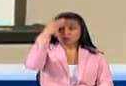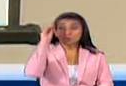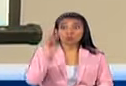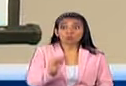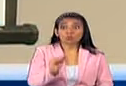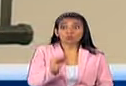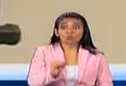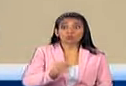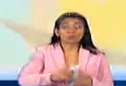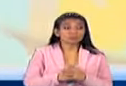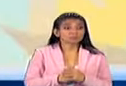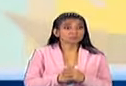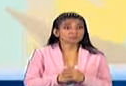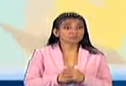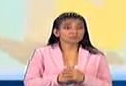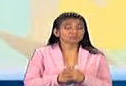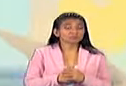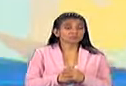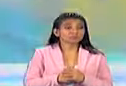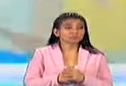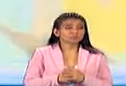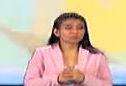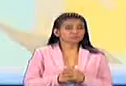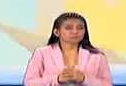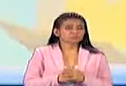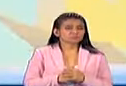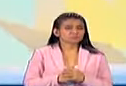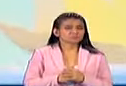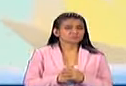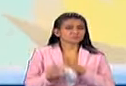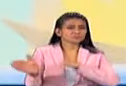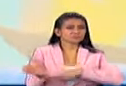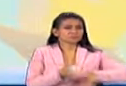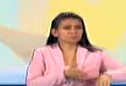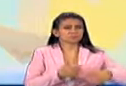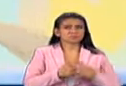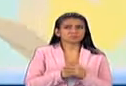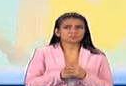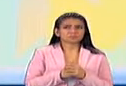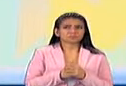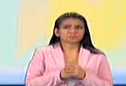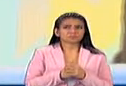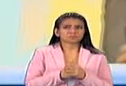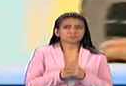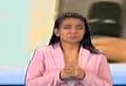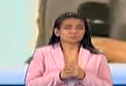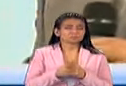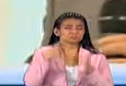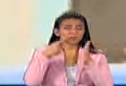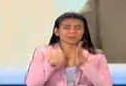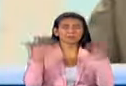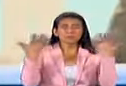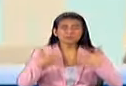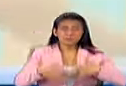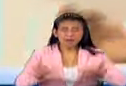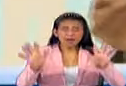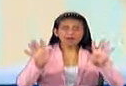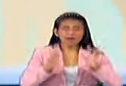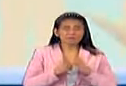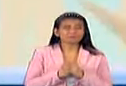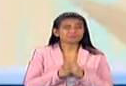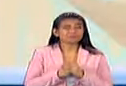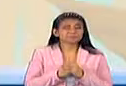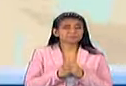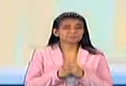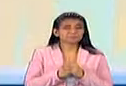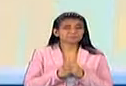cobros indebidos. Se ha exigido a 33 planteles educativos la devolución